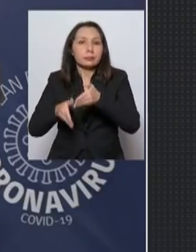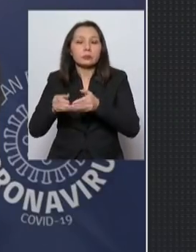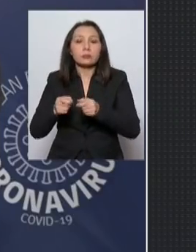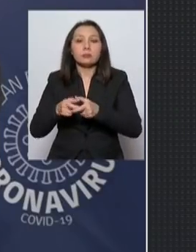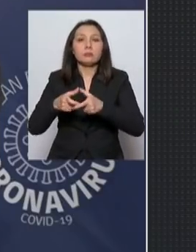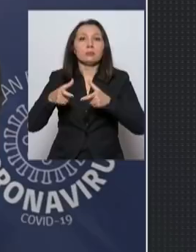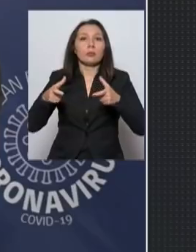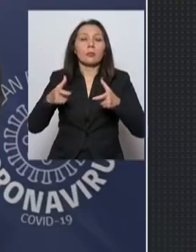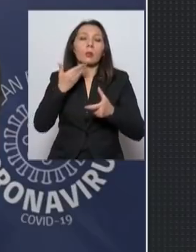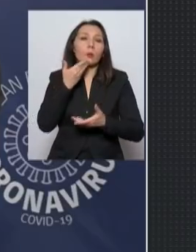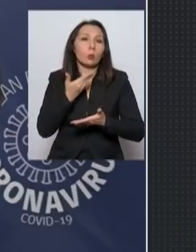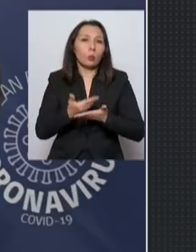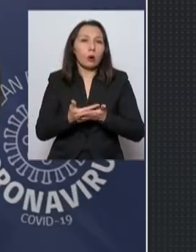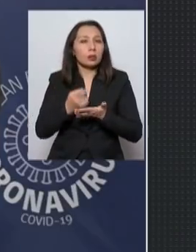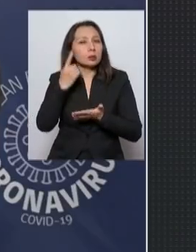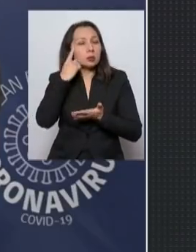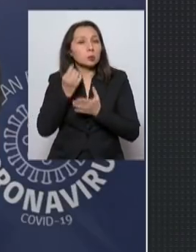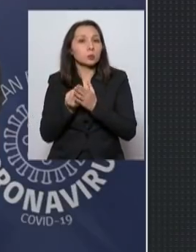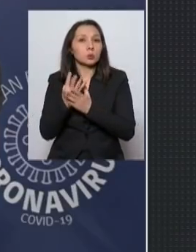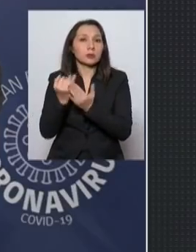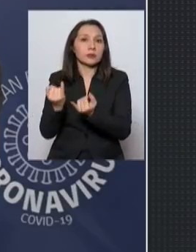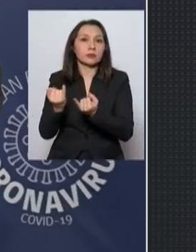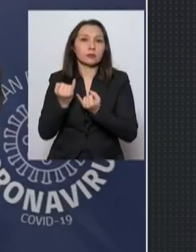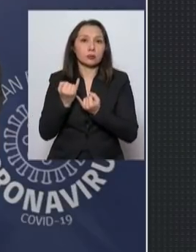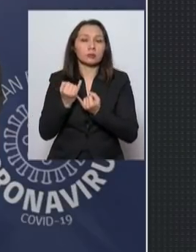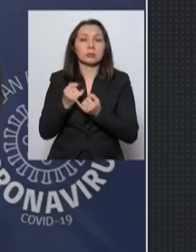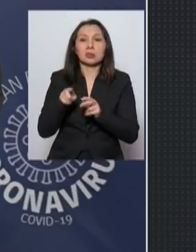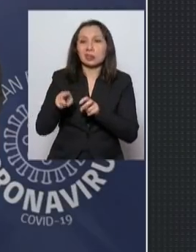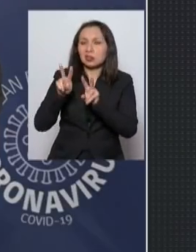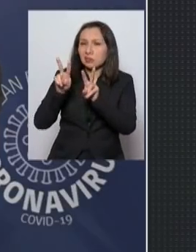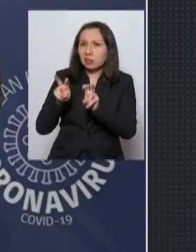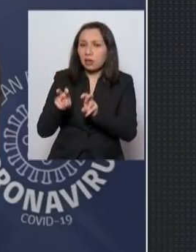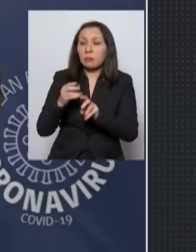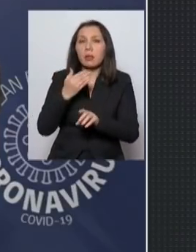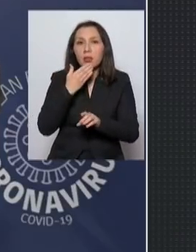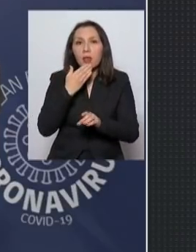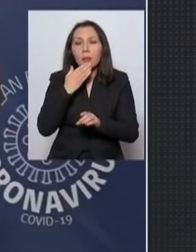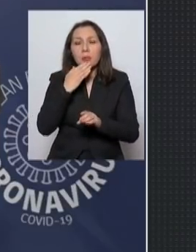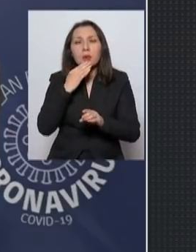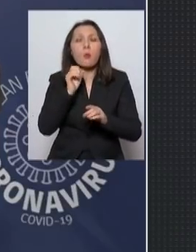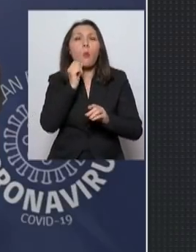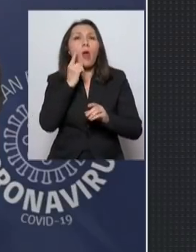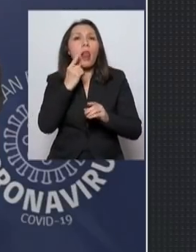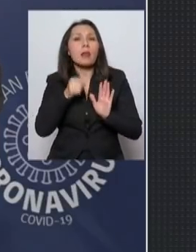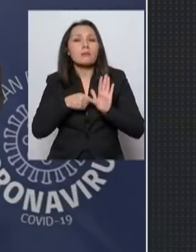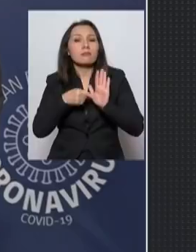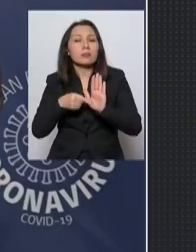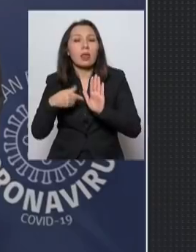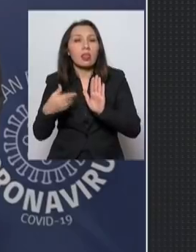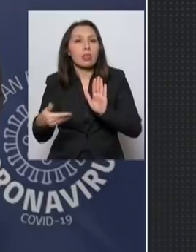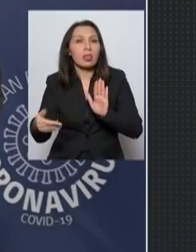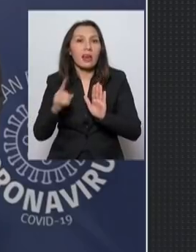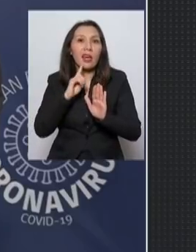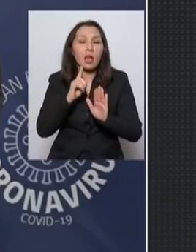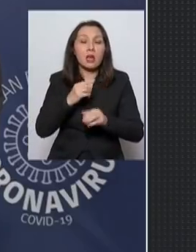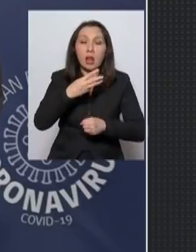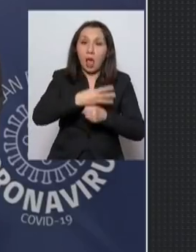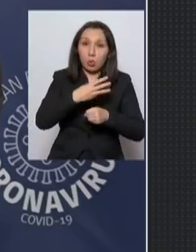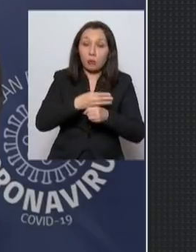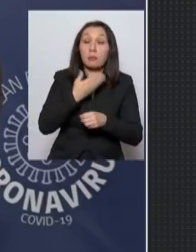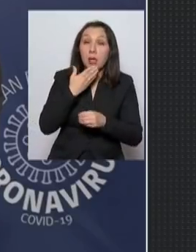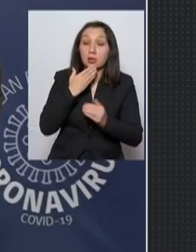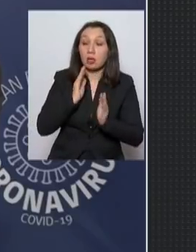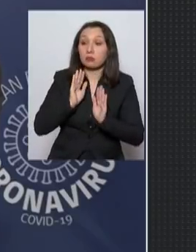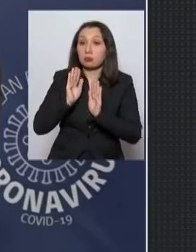crecer, de aquí a cuándo vamos a tener novedades respecto de ese tema y respecto de la prioridad que se da, si se va a dar a adultos mayores